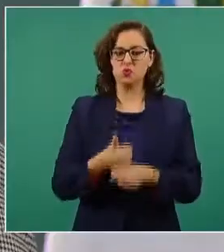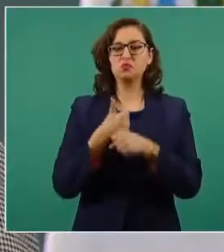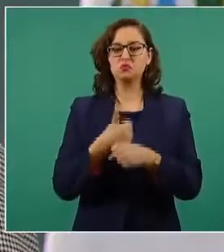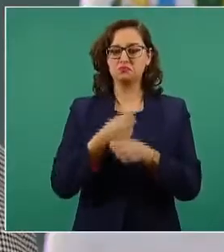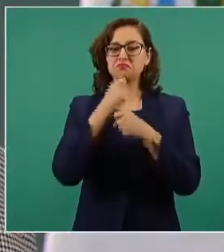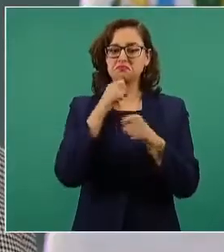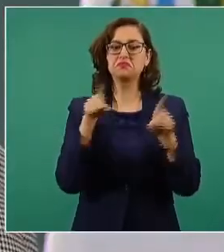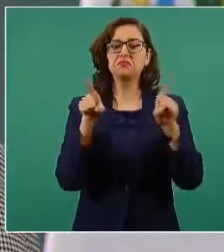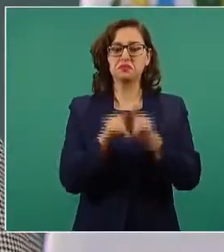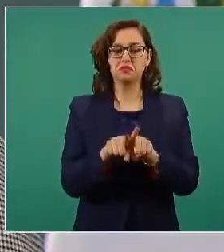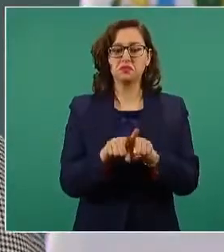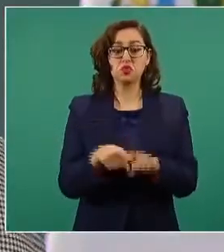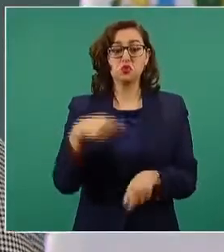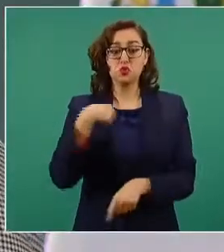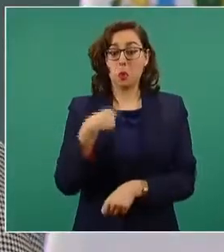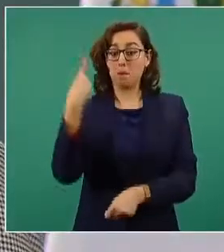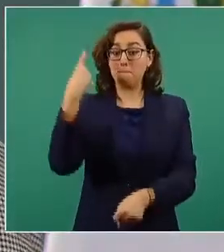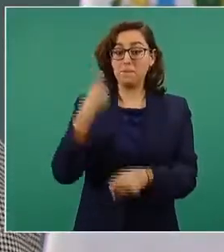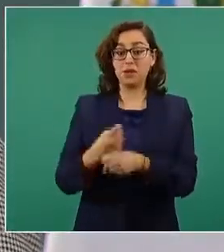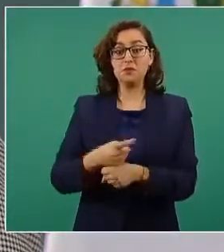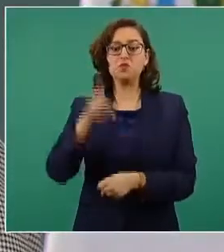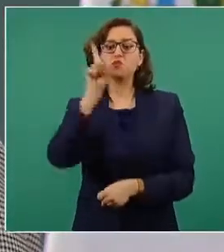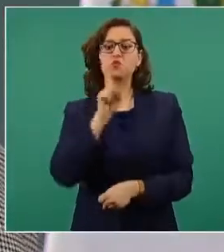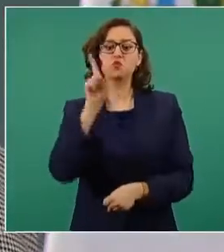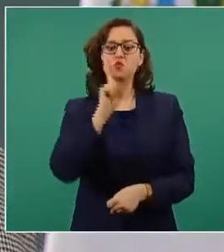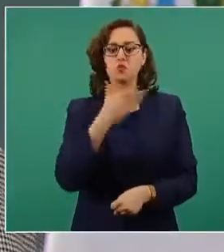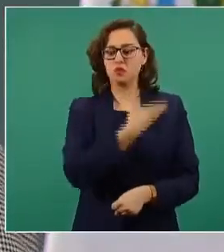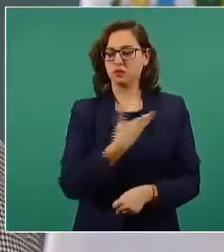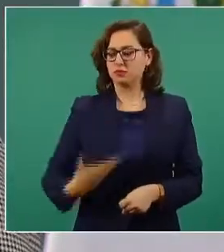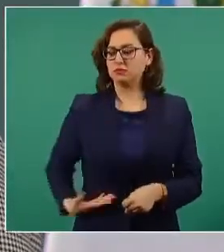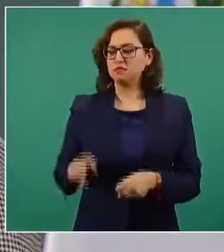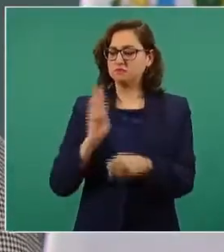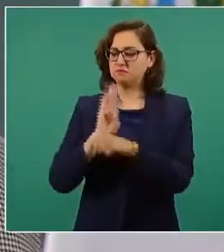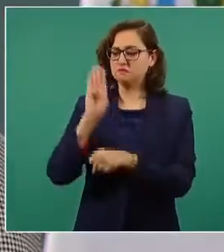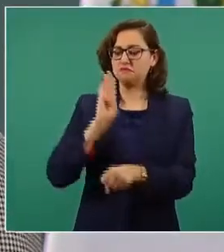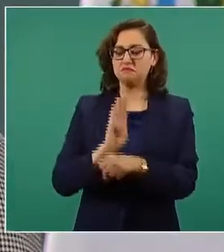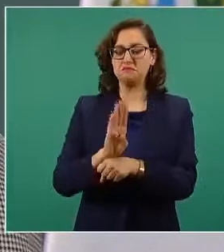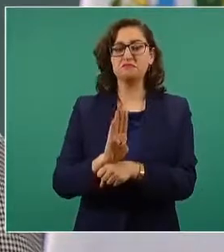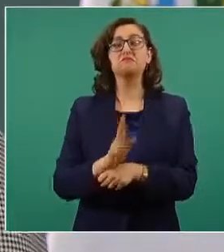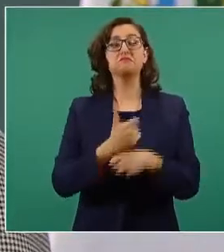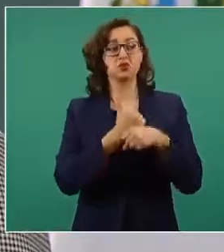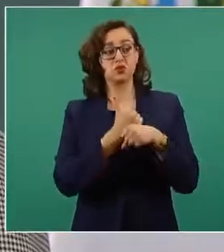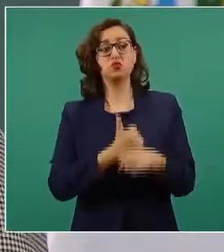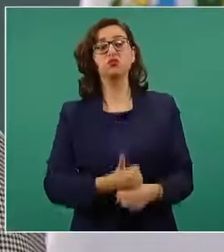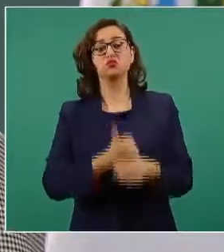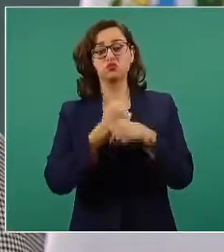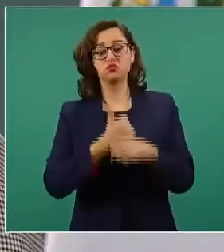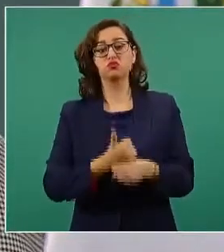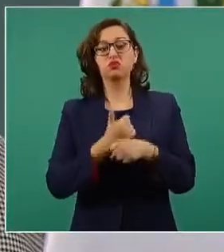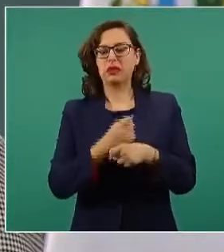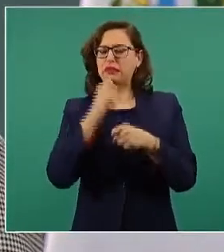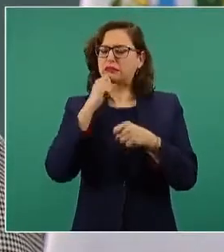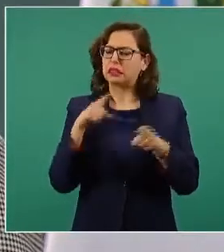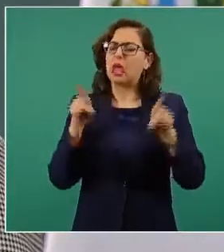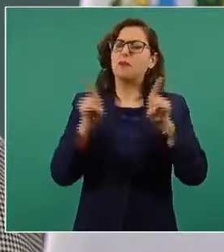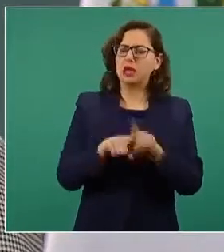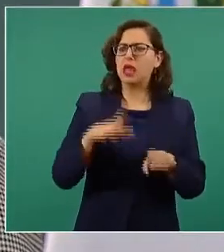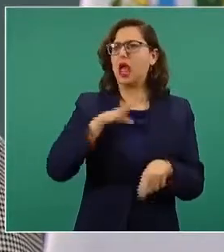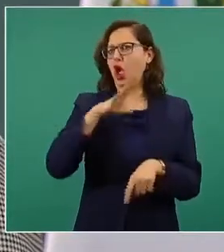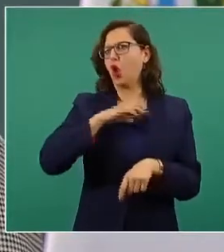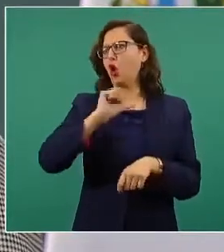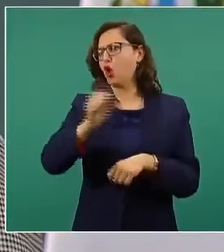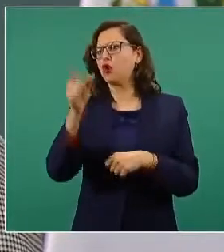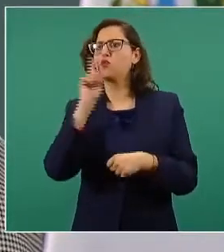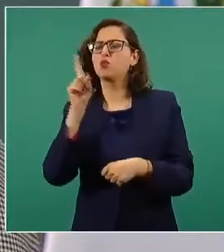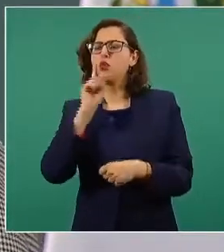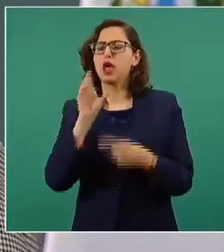mujer, la primera mujer presidenta de mi país. También ha sufrido Cristina Kirchner,